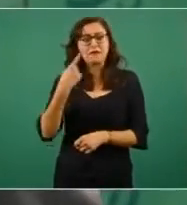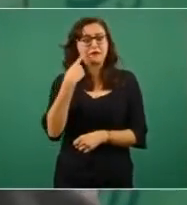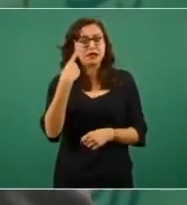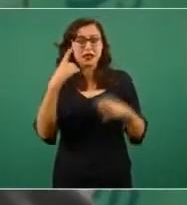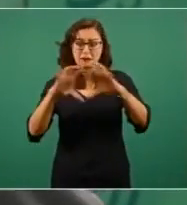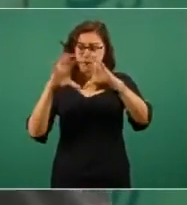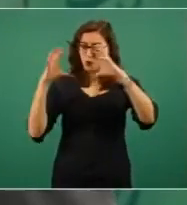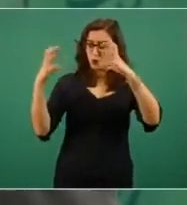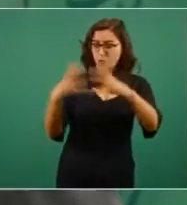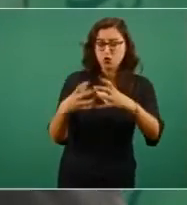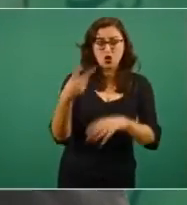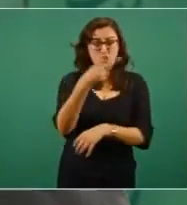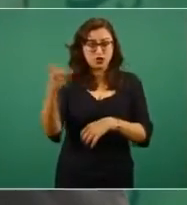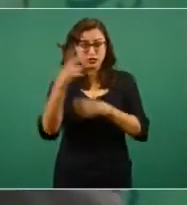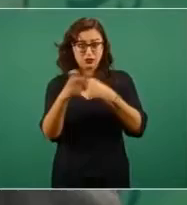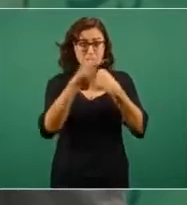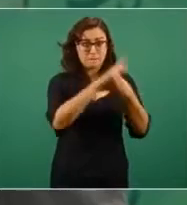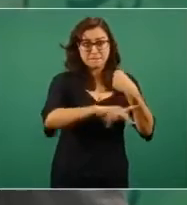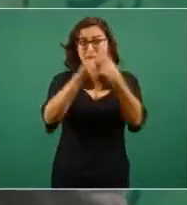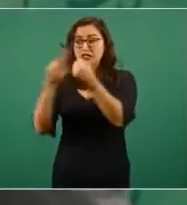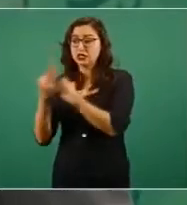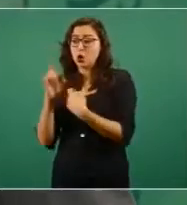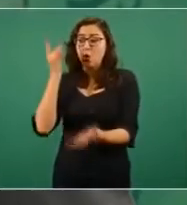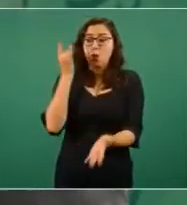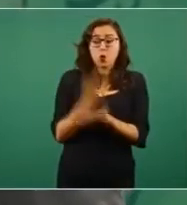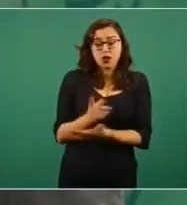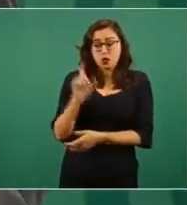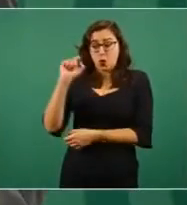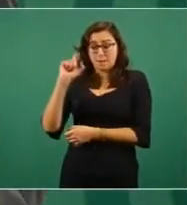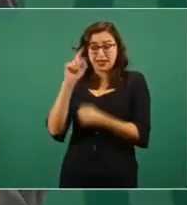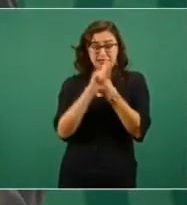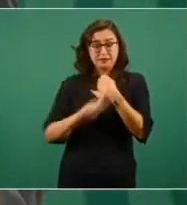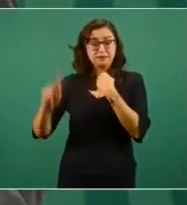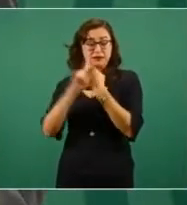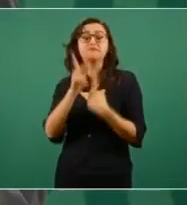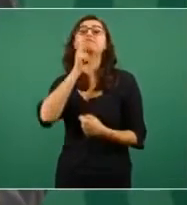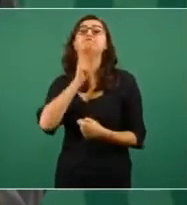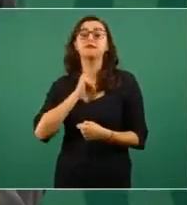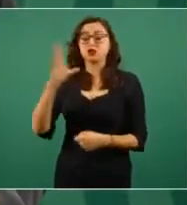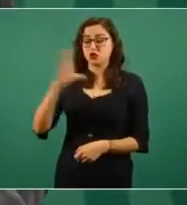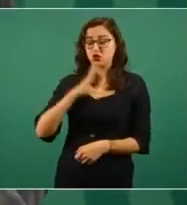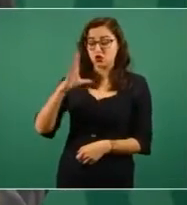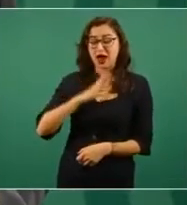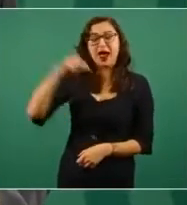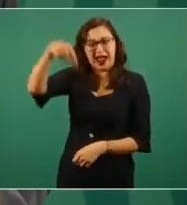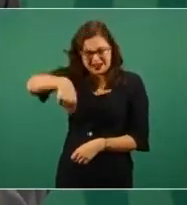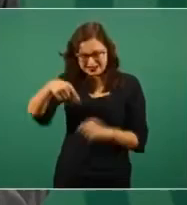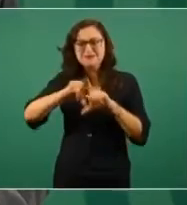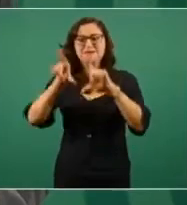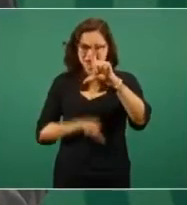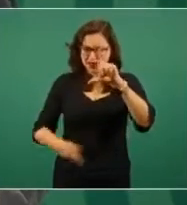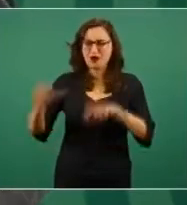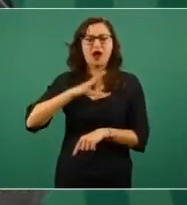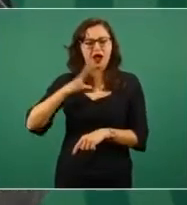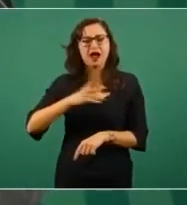de esos es México. Y tenemos oro y tenemos plata y tenemos gas y tenemos buenas tierras para